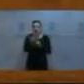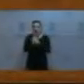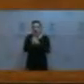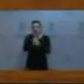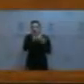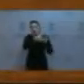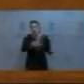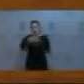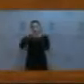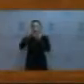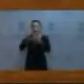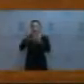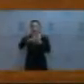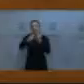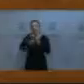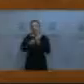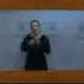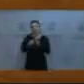Plan Demográfico